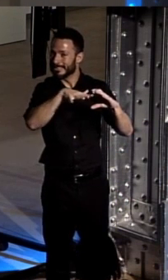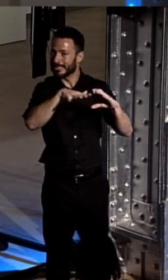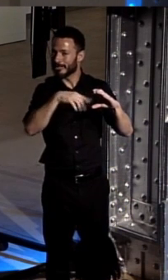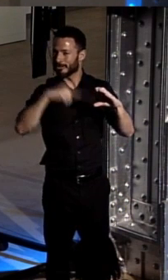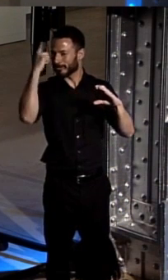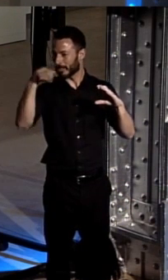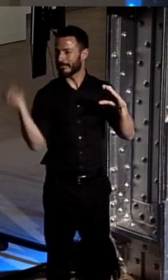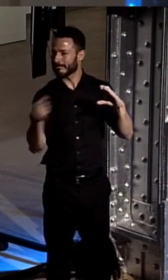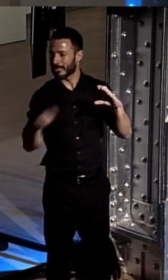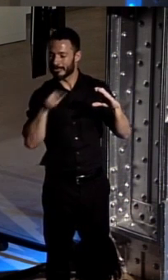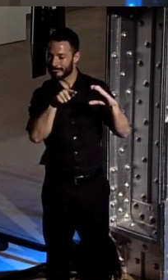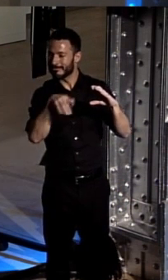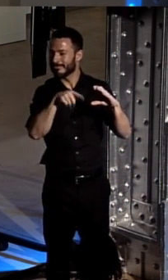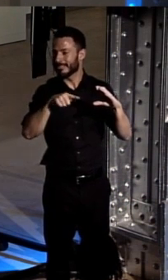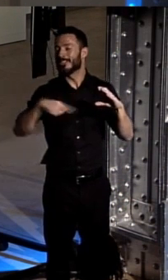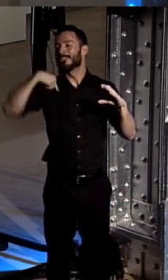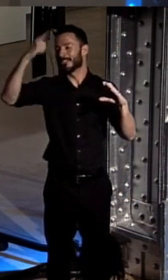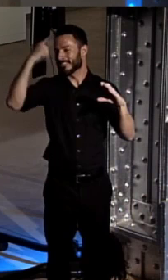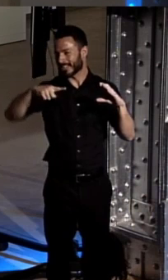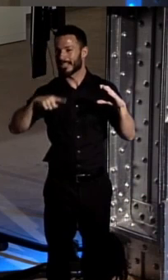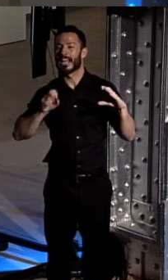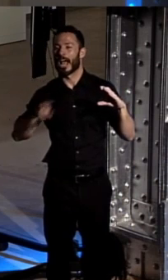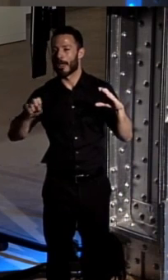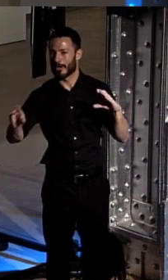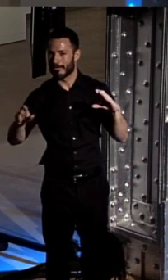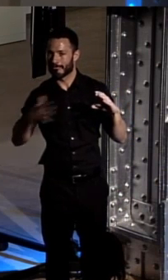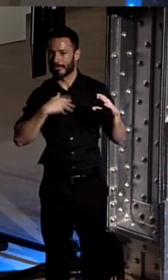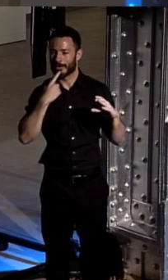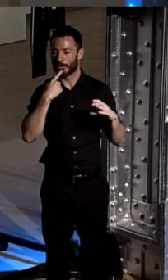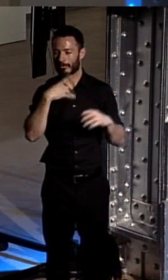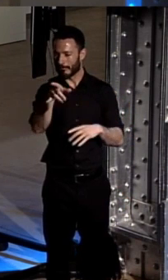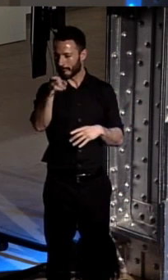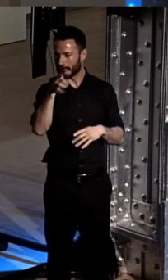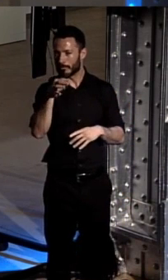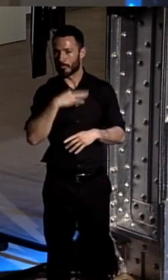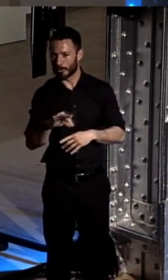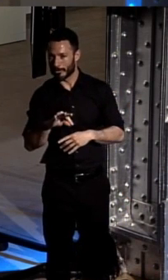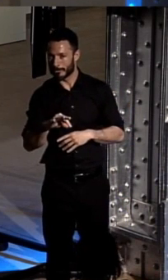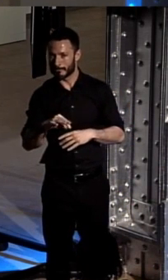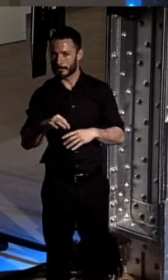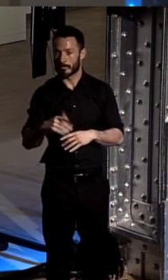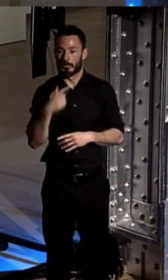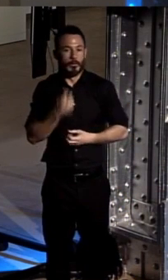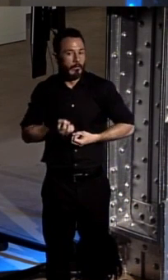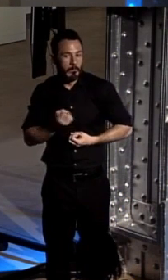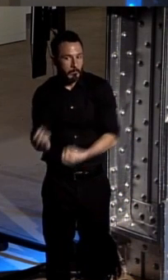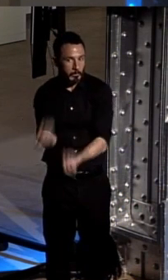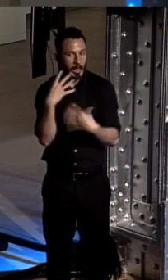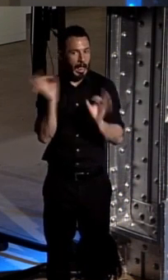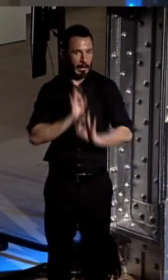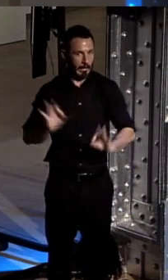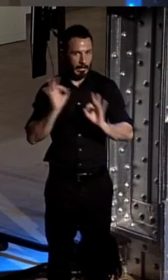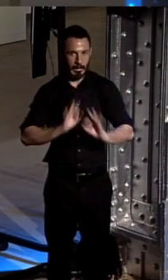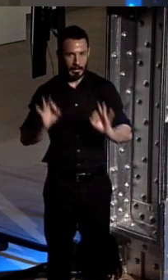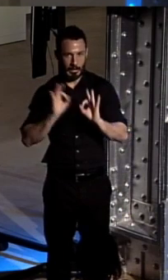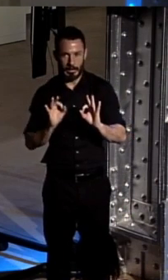que están imaginando caminar por su casa. Es decir, yo puedo leer la mente ajena sin que ustedes exterioricen, sin que ustedes utilicen